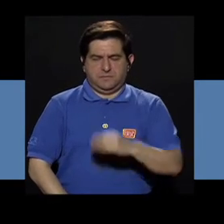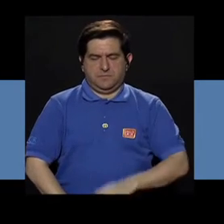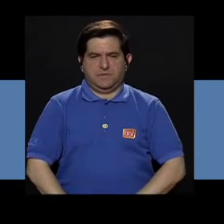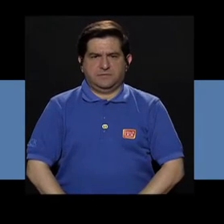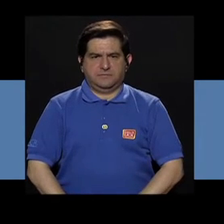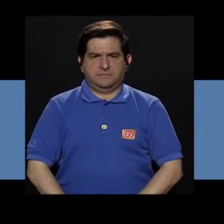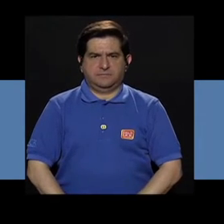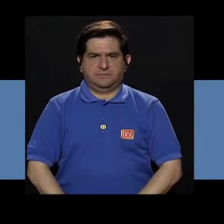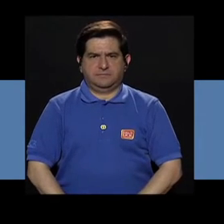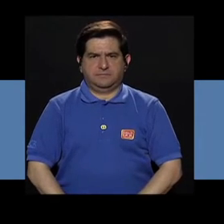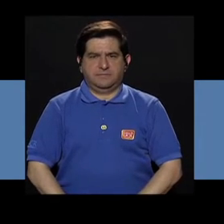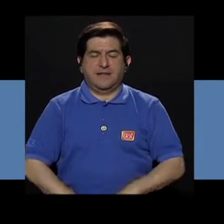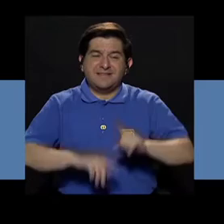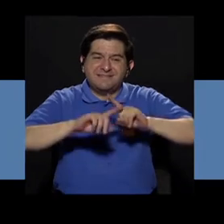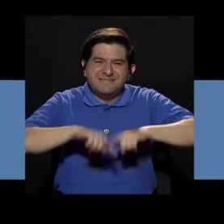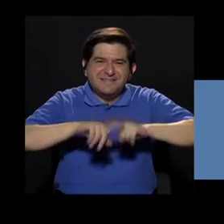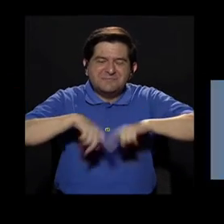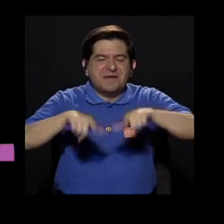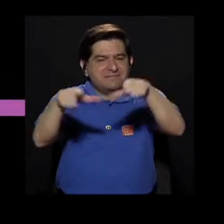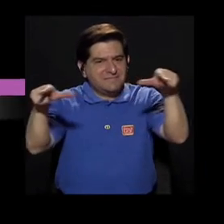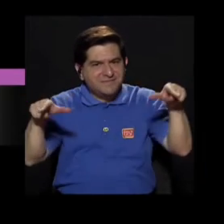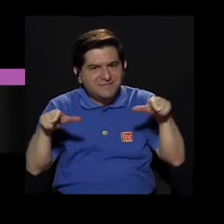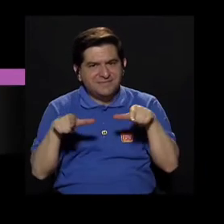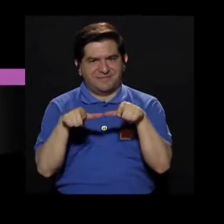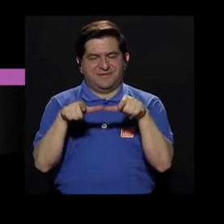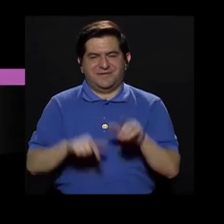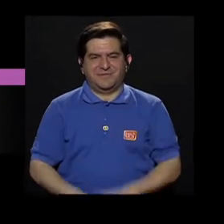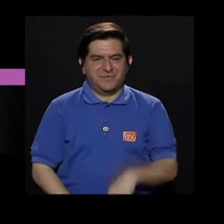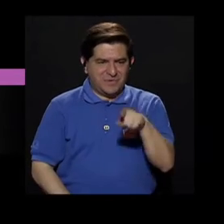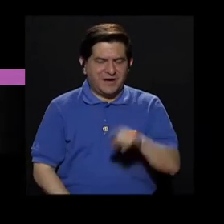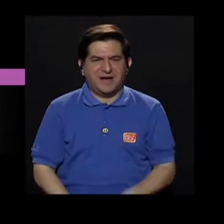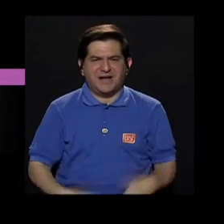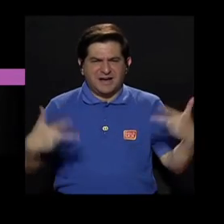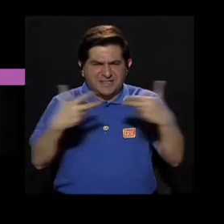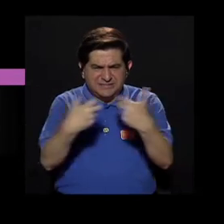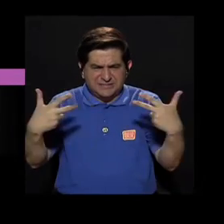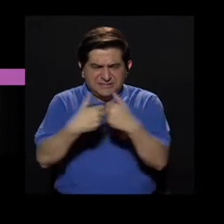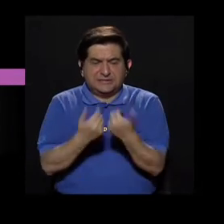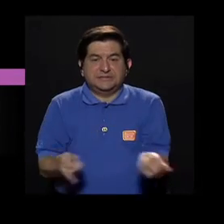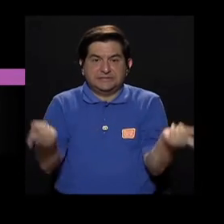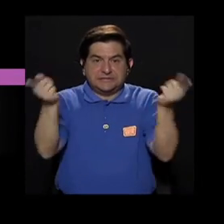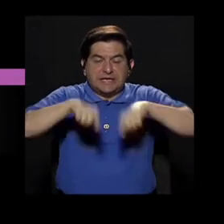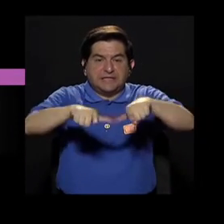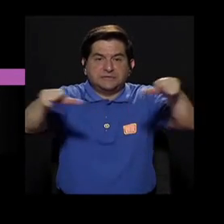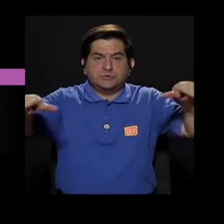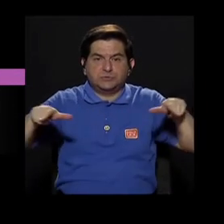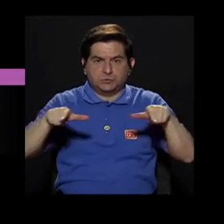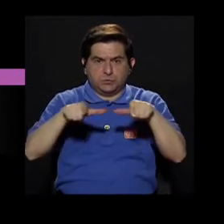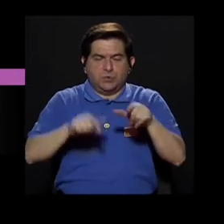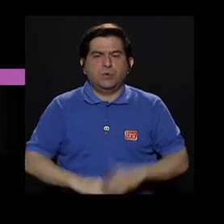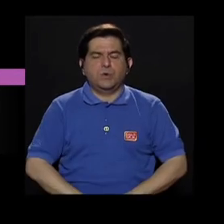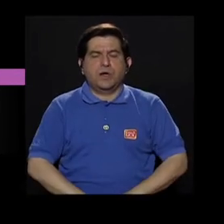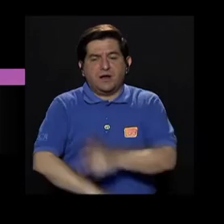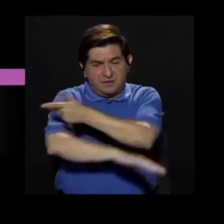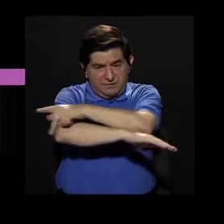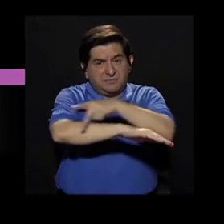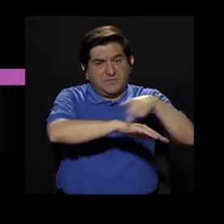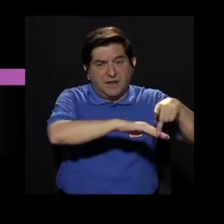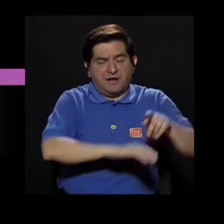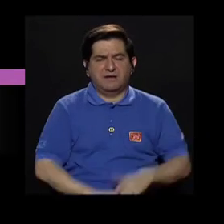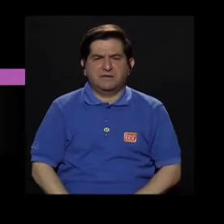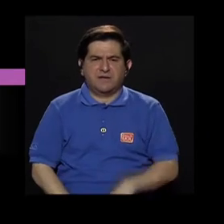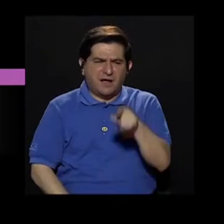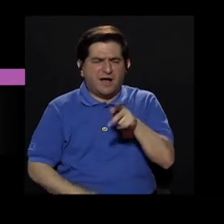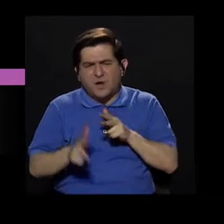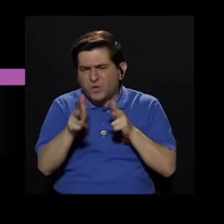esto pues depende mucho del lugar en el cual se estén dando los choques. En este caso es una zona que es playera, ¿verdad? Entonces